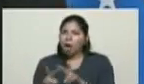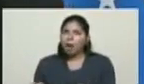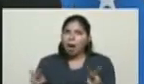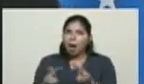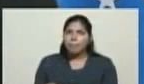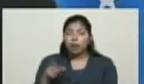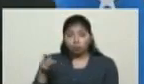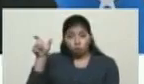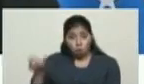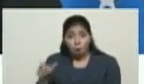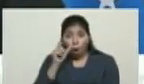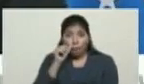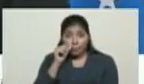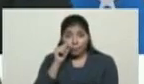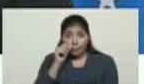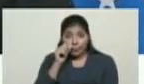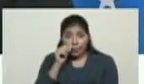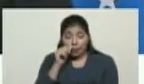este terrorista